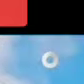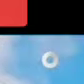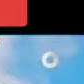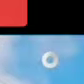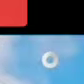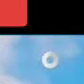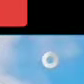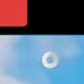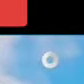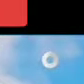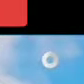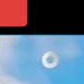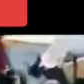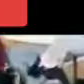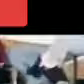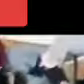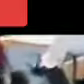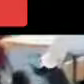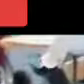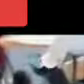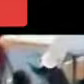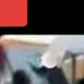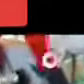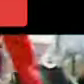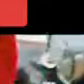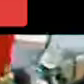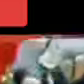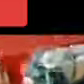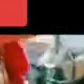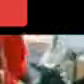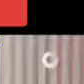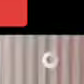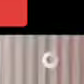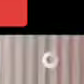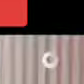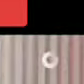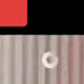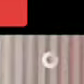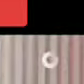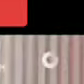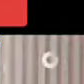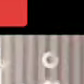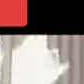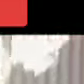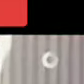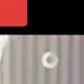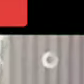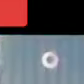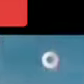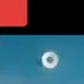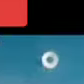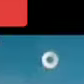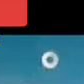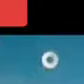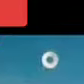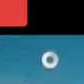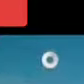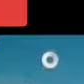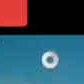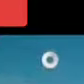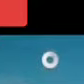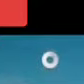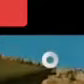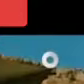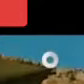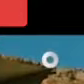Casi la mitad de los 100.000 habitantes de Juchitán viven en condiciones de pobreza. Y en febrero de 2021 aún